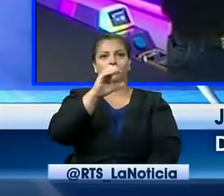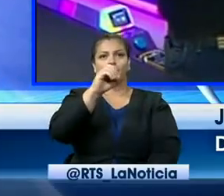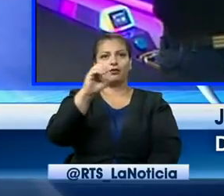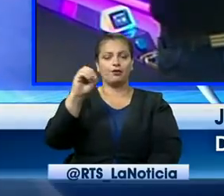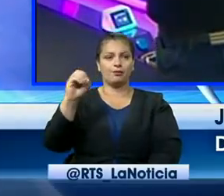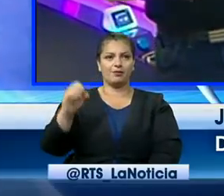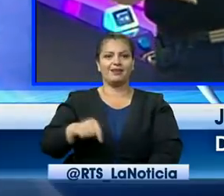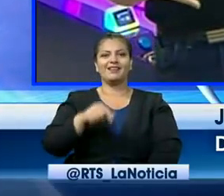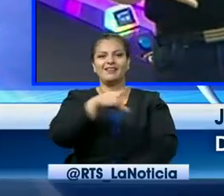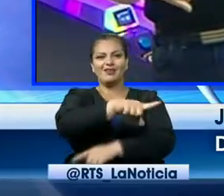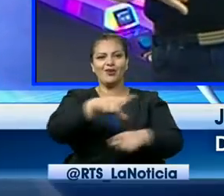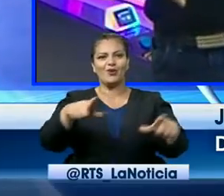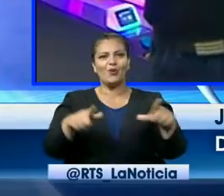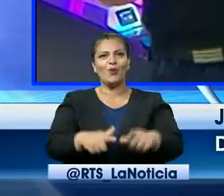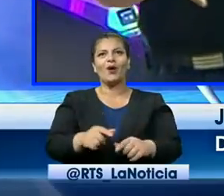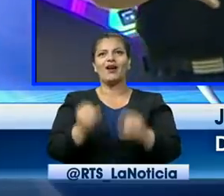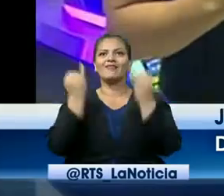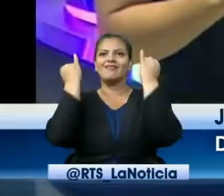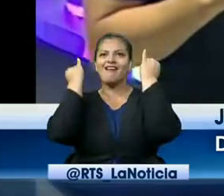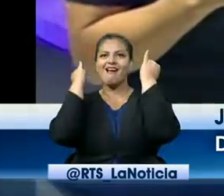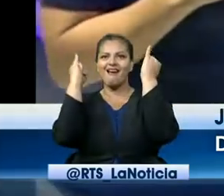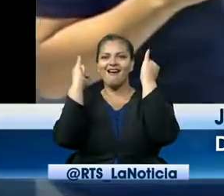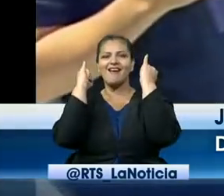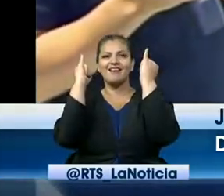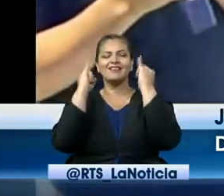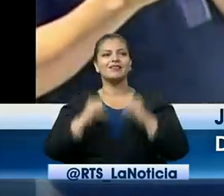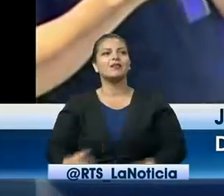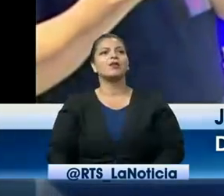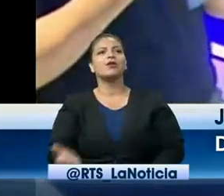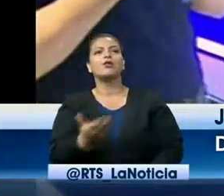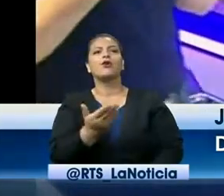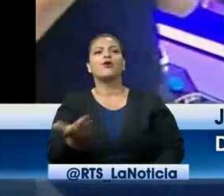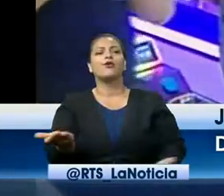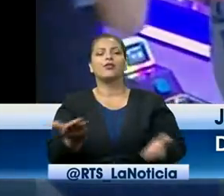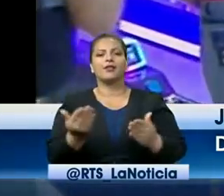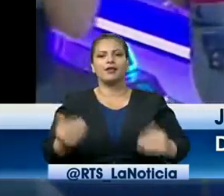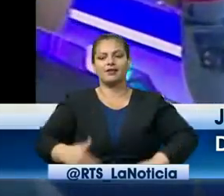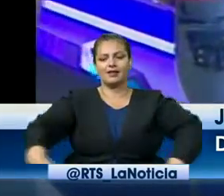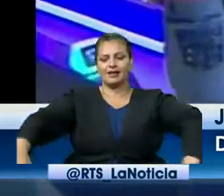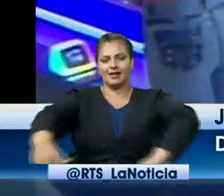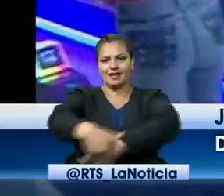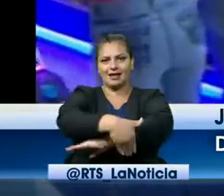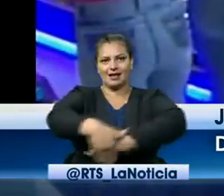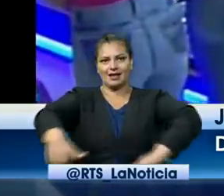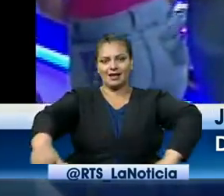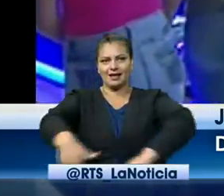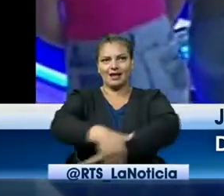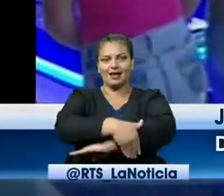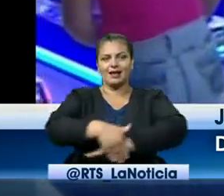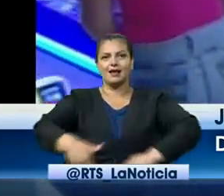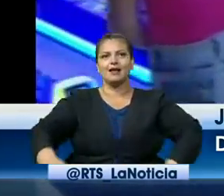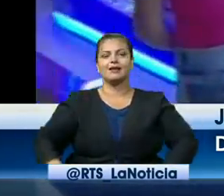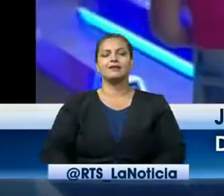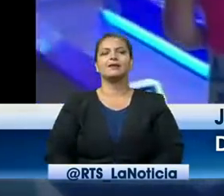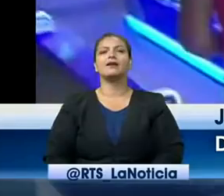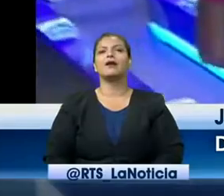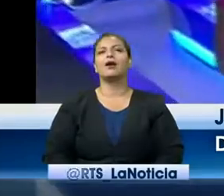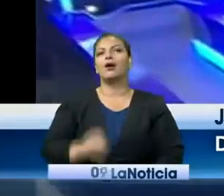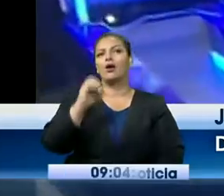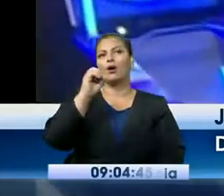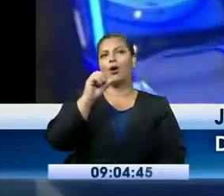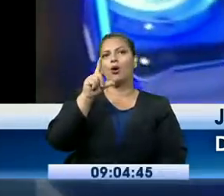de diversión está ubicada precisamente en el cruce de la avenida al medio y calle villamil diagonal al